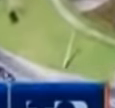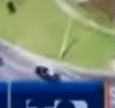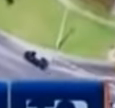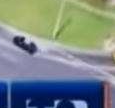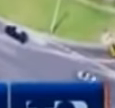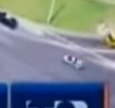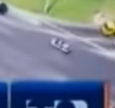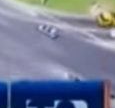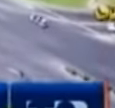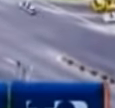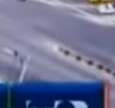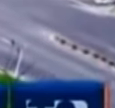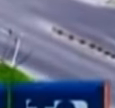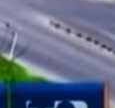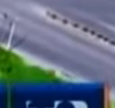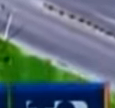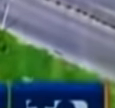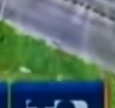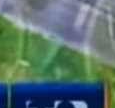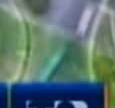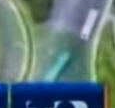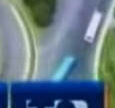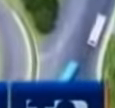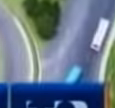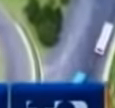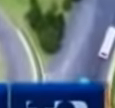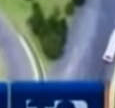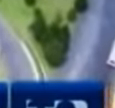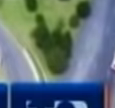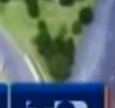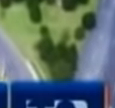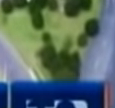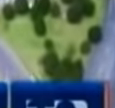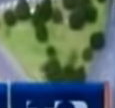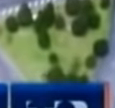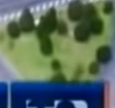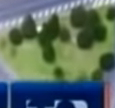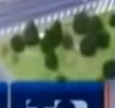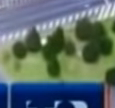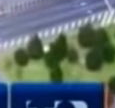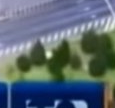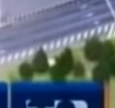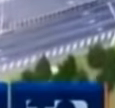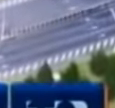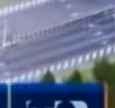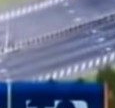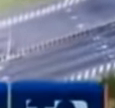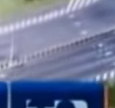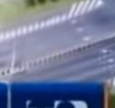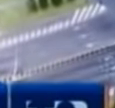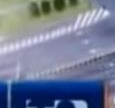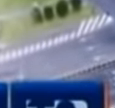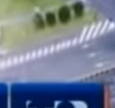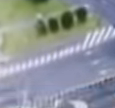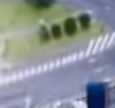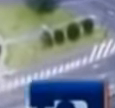Comenzamos con una imagen del sector del Trébol. Aquí el contraflujo ya está activado desde las 6 de la mañana hasta las 8 de la